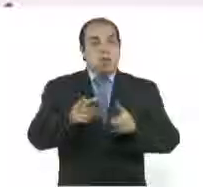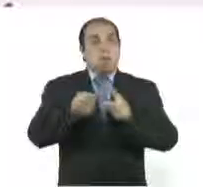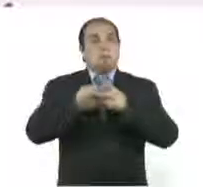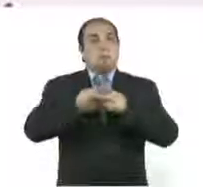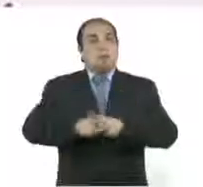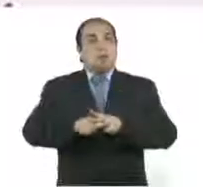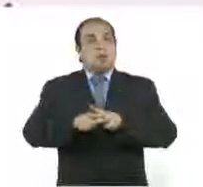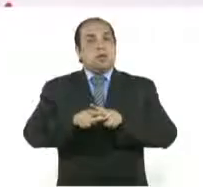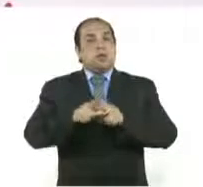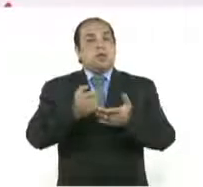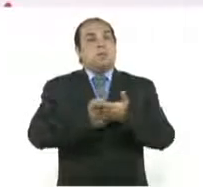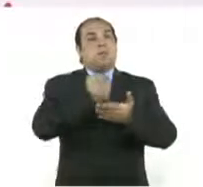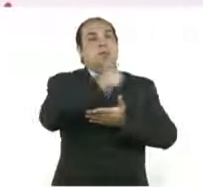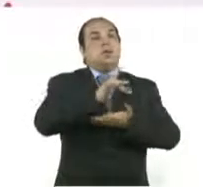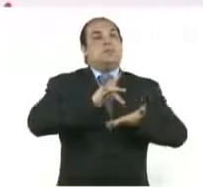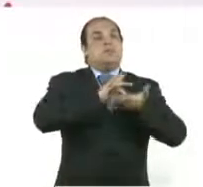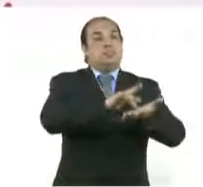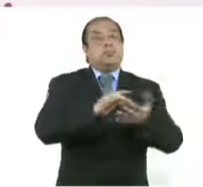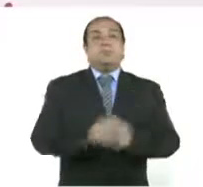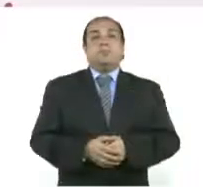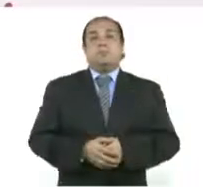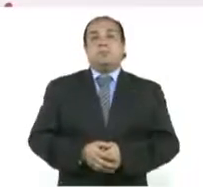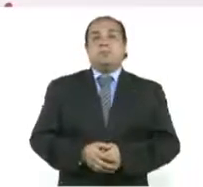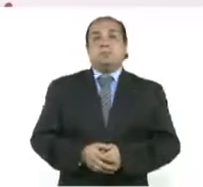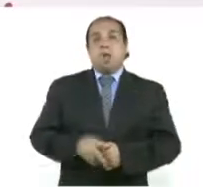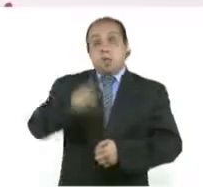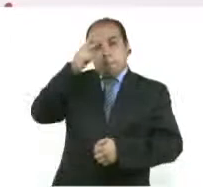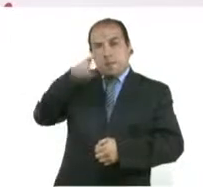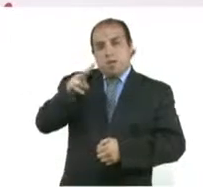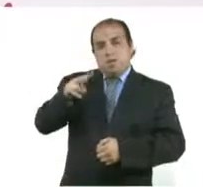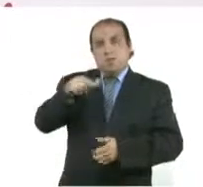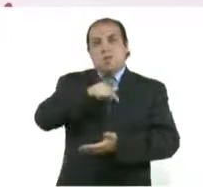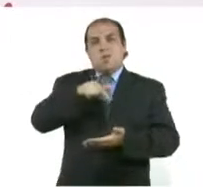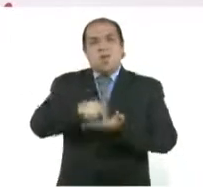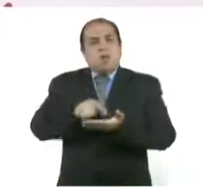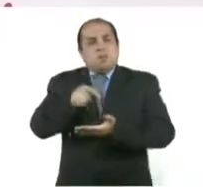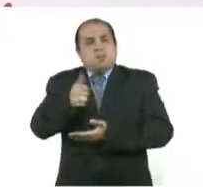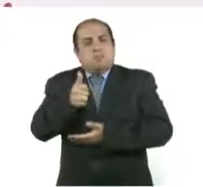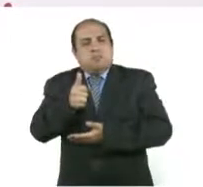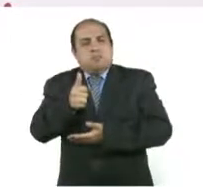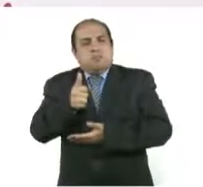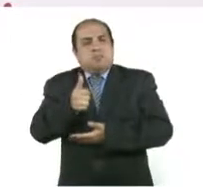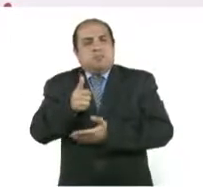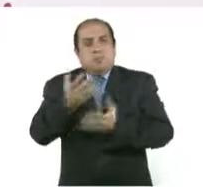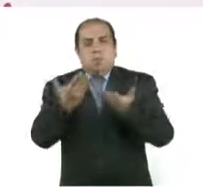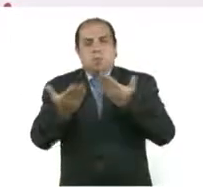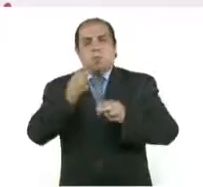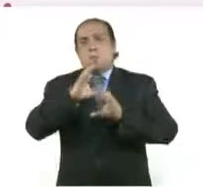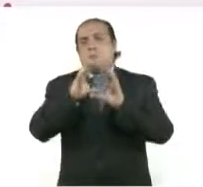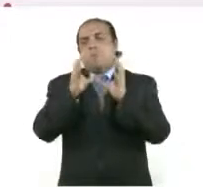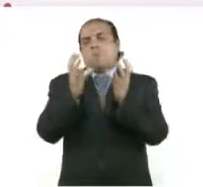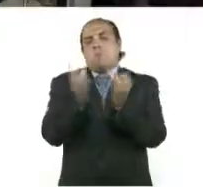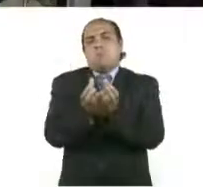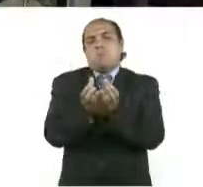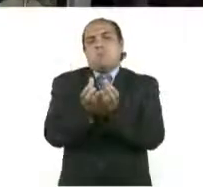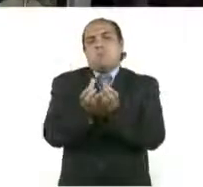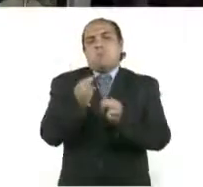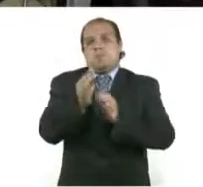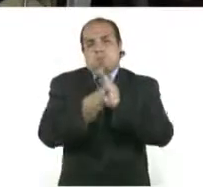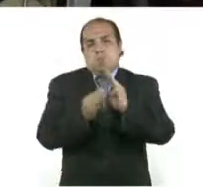apoyo. México es uno de los pocos lugares del mundo que da una pensión adulto